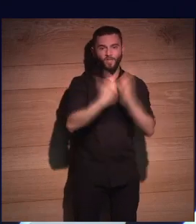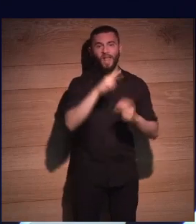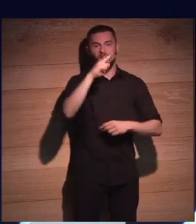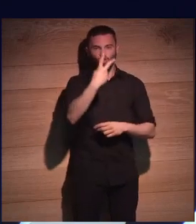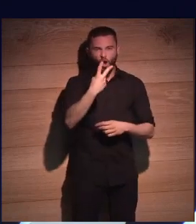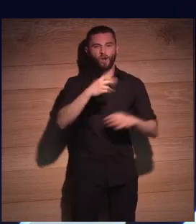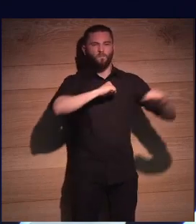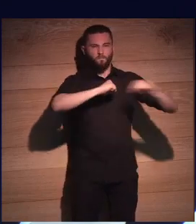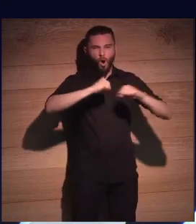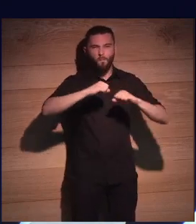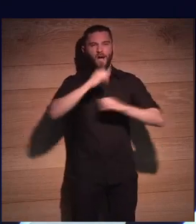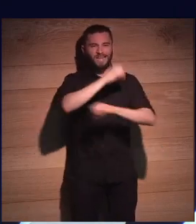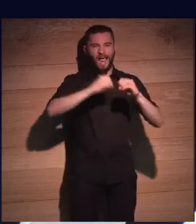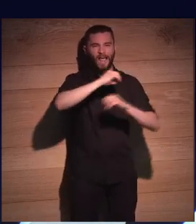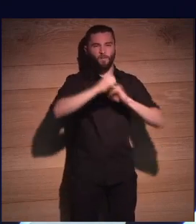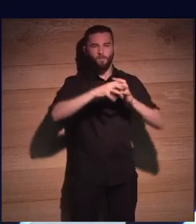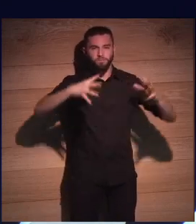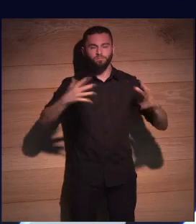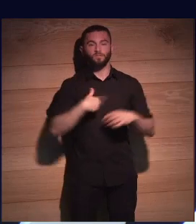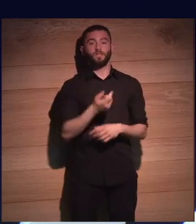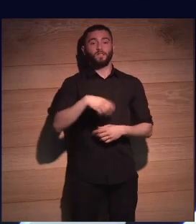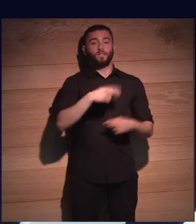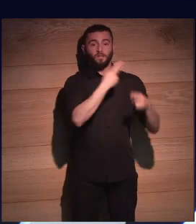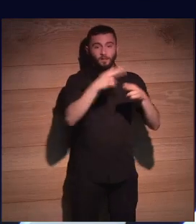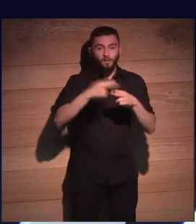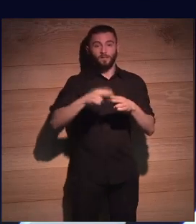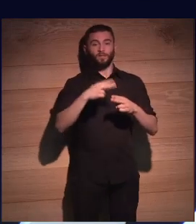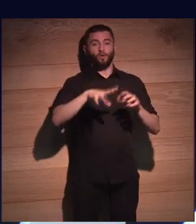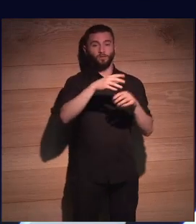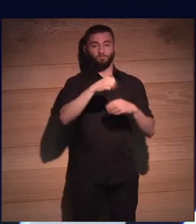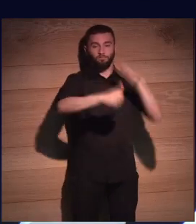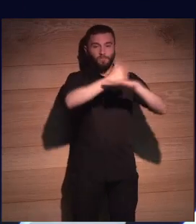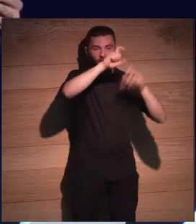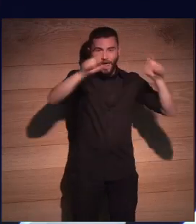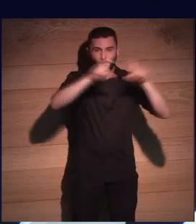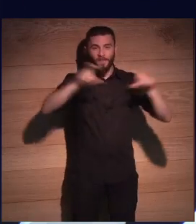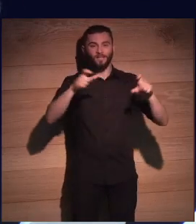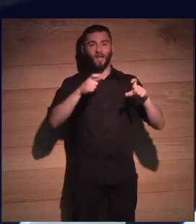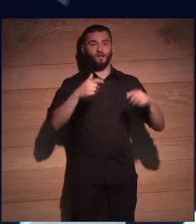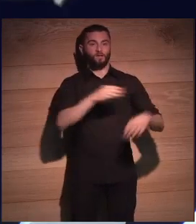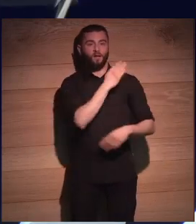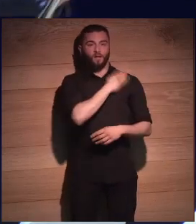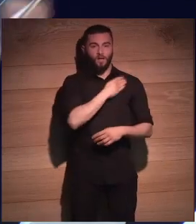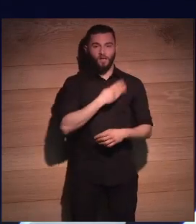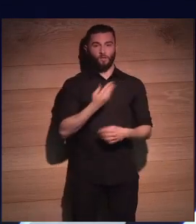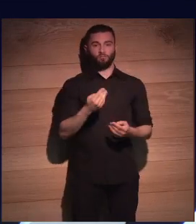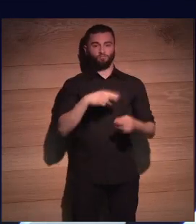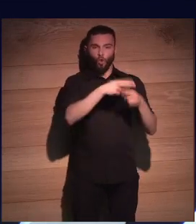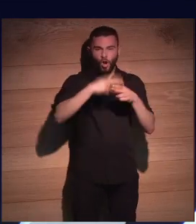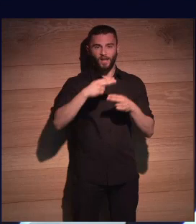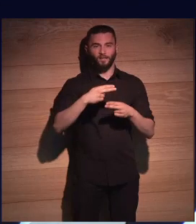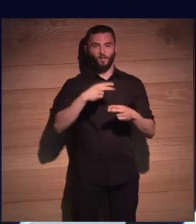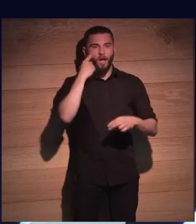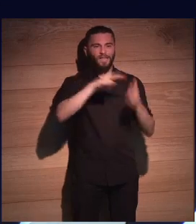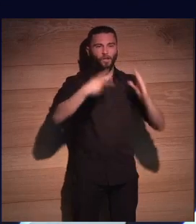atómicas, reúne un grupo de empresarios, políticos, académicos y científicos a reflexionar sobre cómo los avances tecnológicos están avanzando a un ritmo y